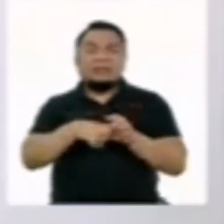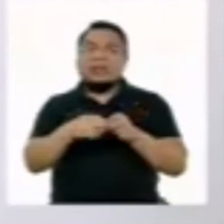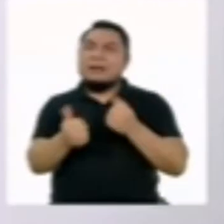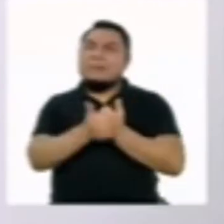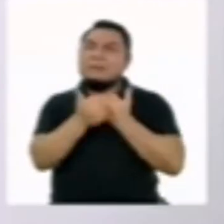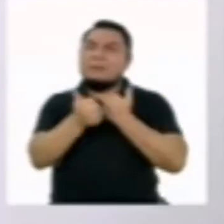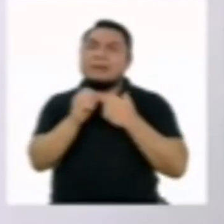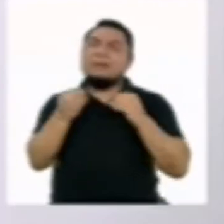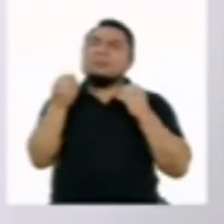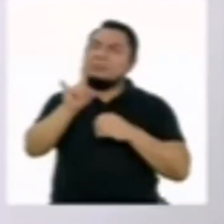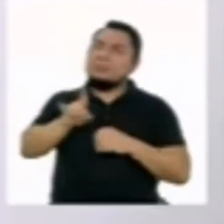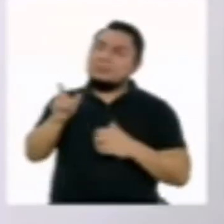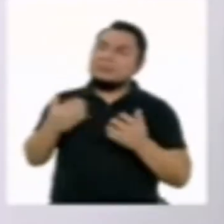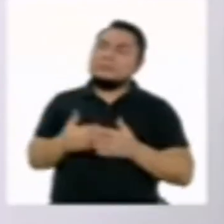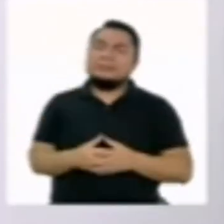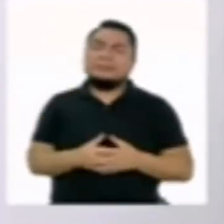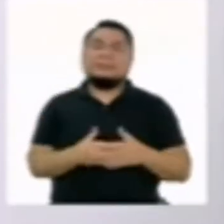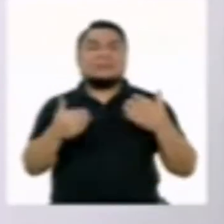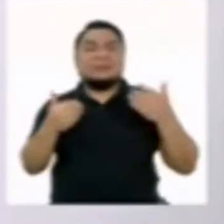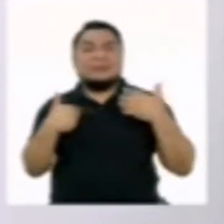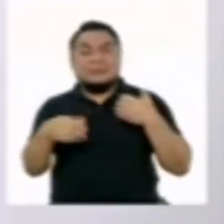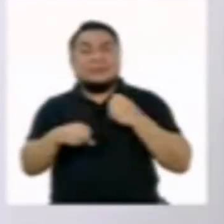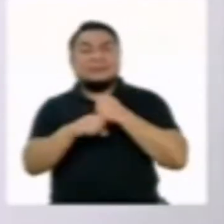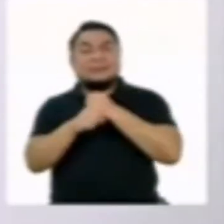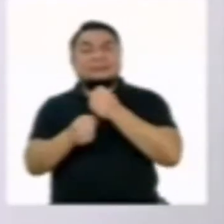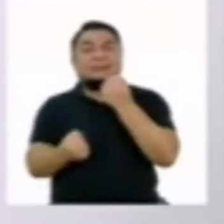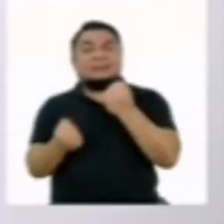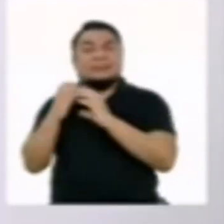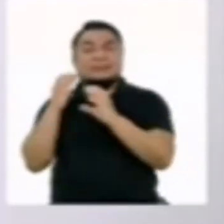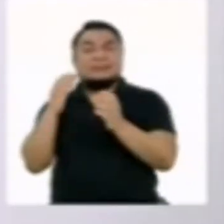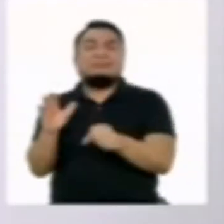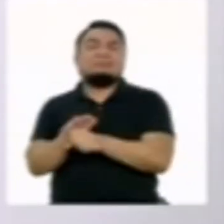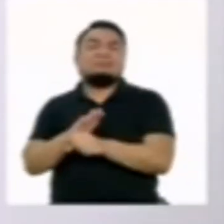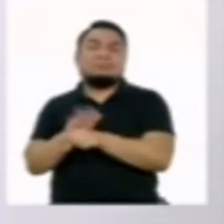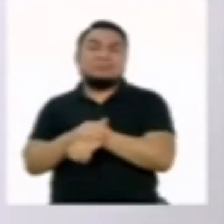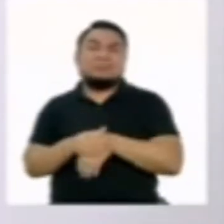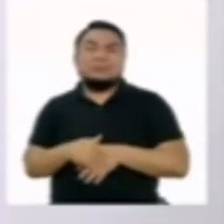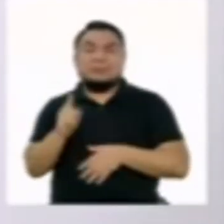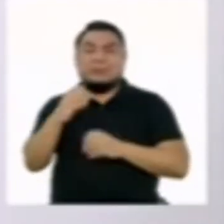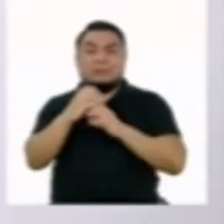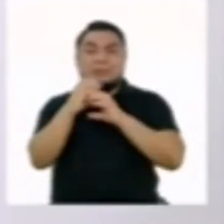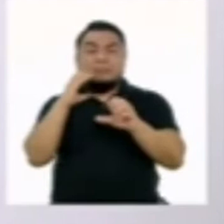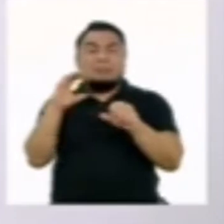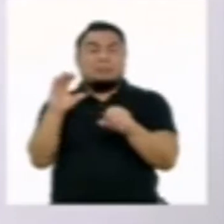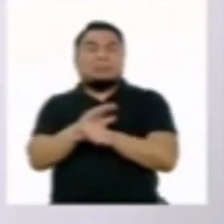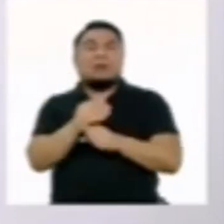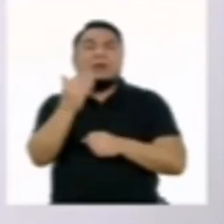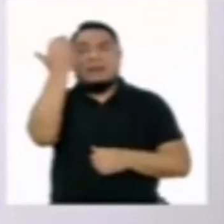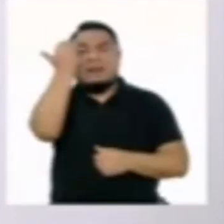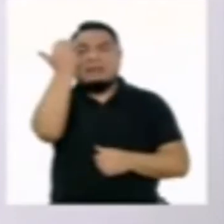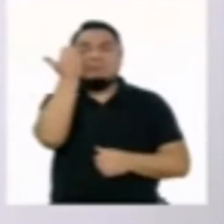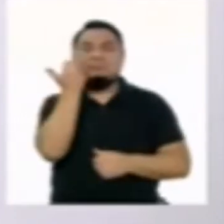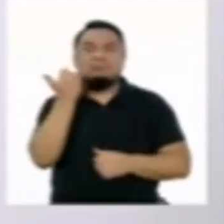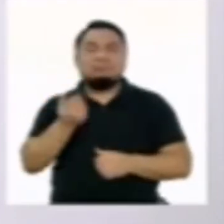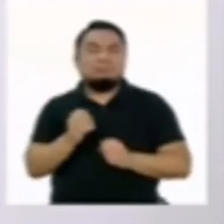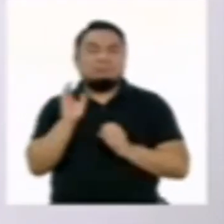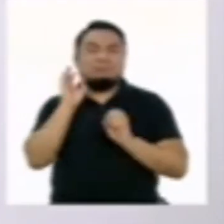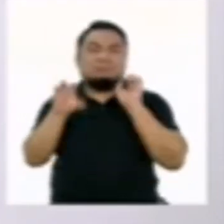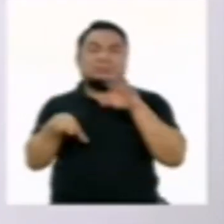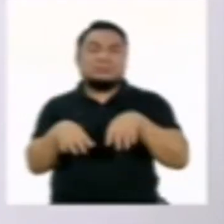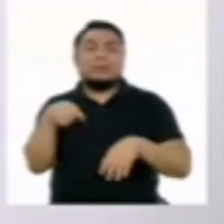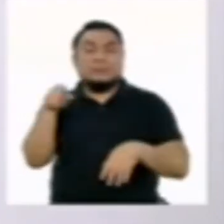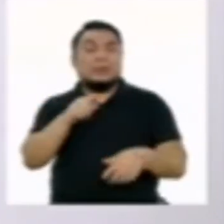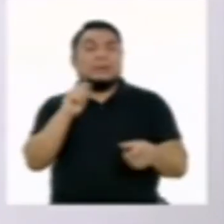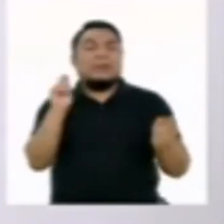riesgo? Tenemos que considerar que tenemos un sistema de transporte saturado, buses llenos o muy antiguos en vez de un sistema